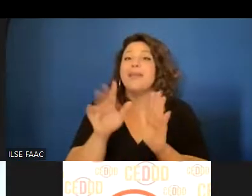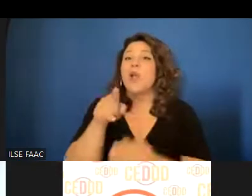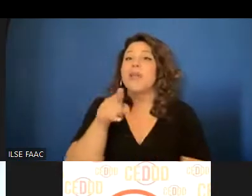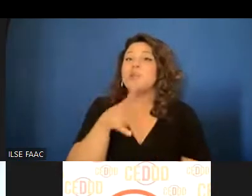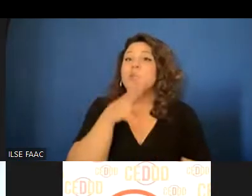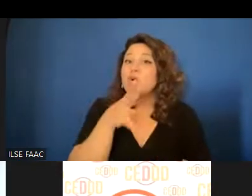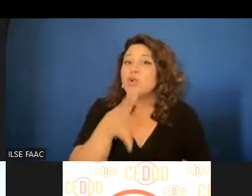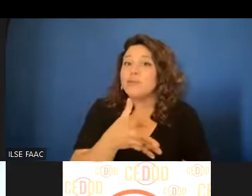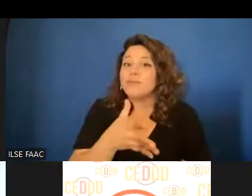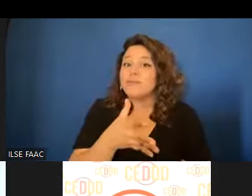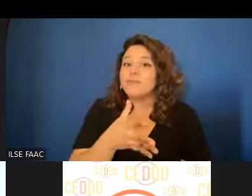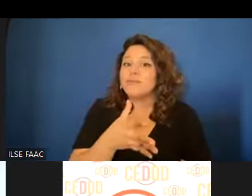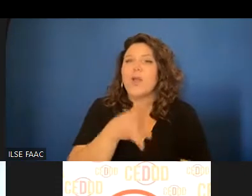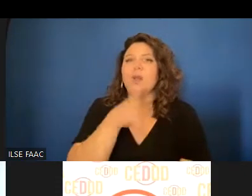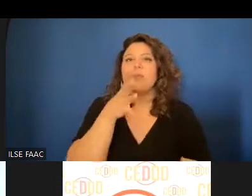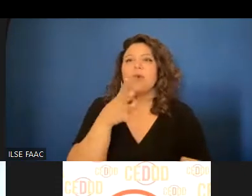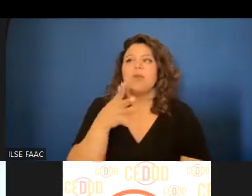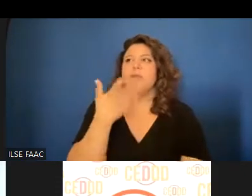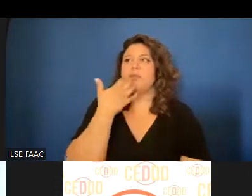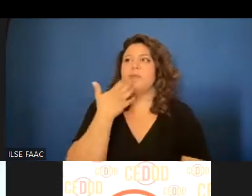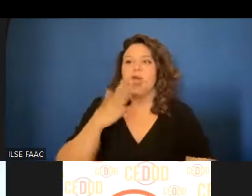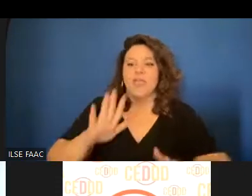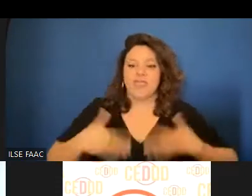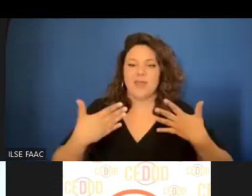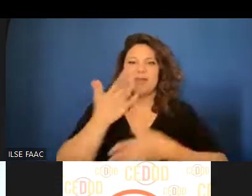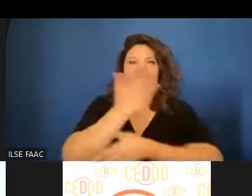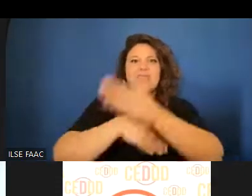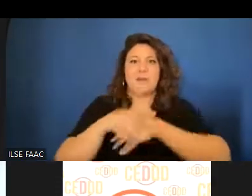Es decir, para que nos aclaremos, las